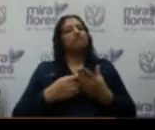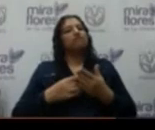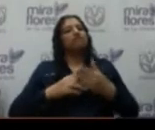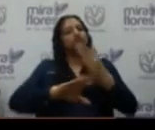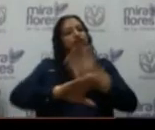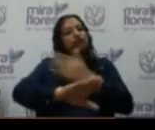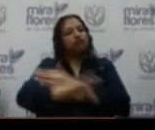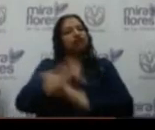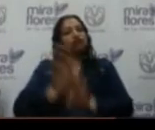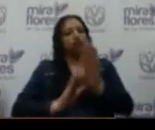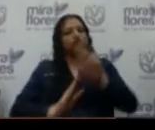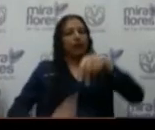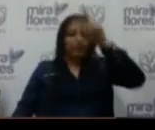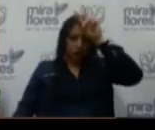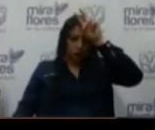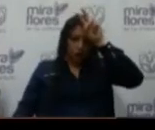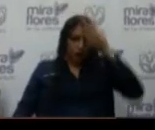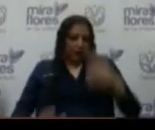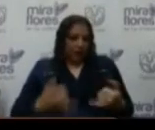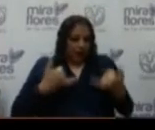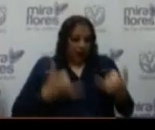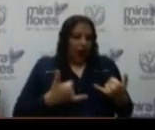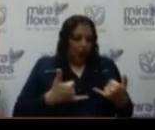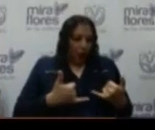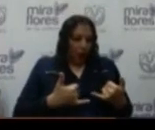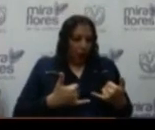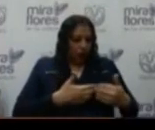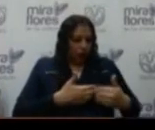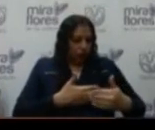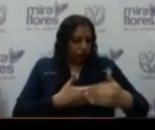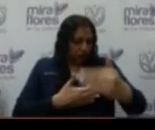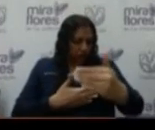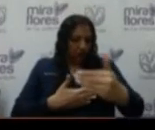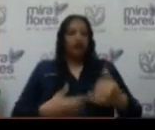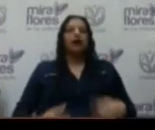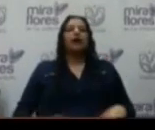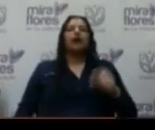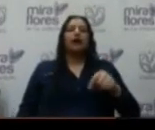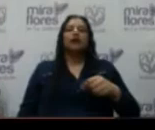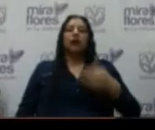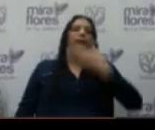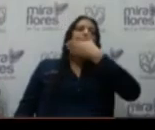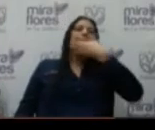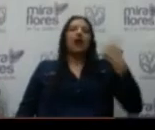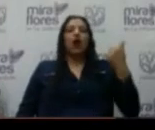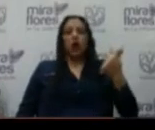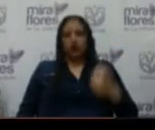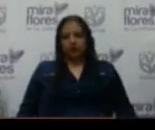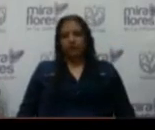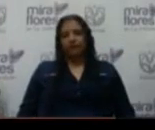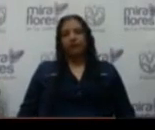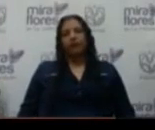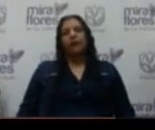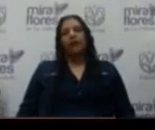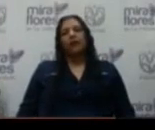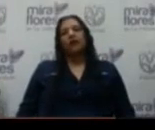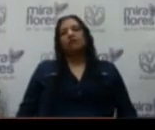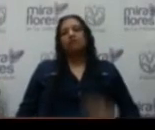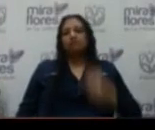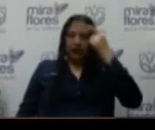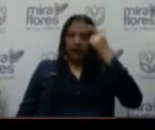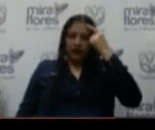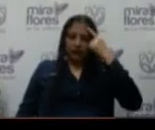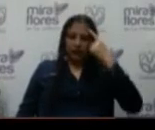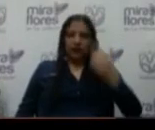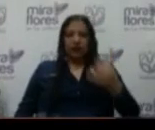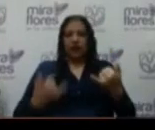que concierne a nuestra tarea de aquí y ahora, hacer del presente lo mejor posible, teniendo en cuenta que